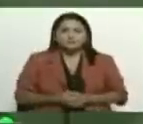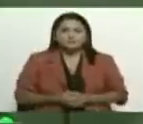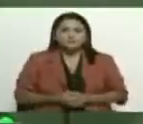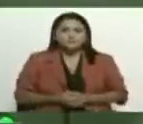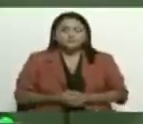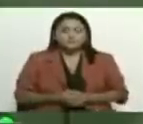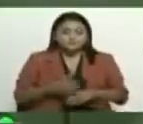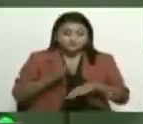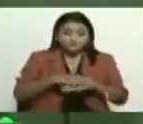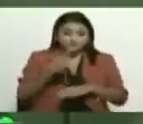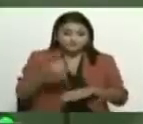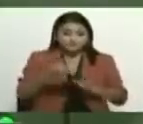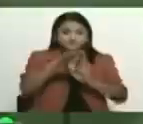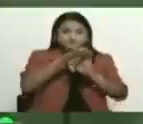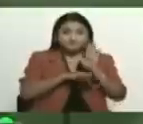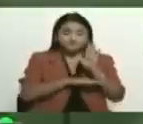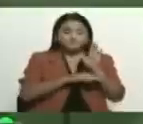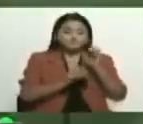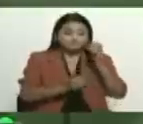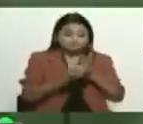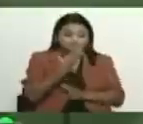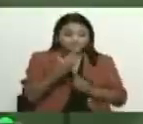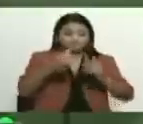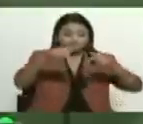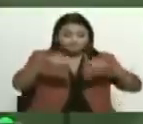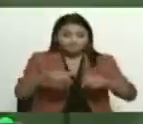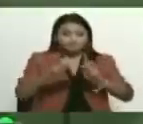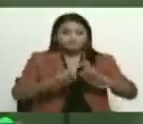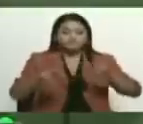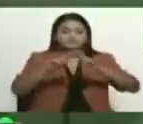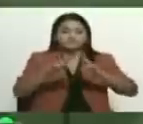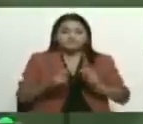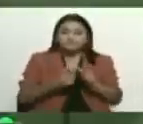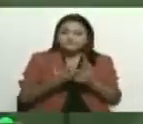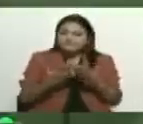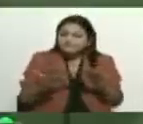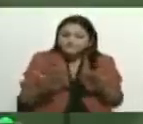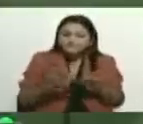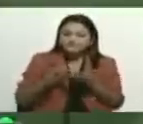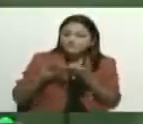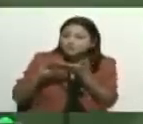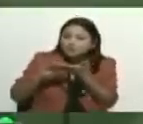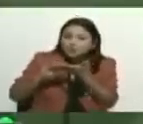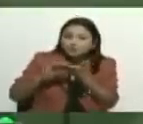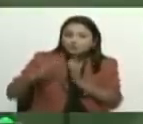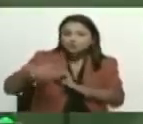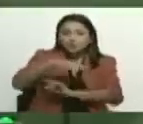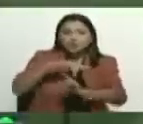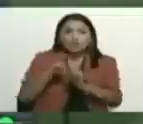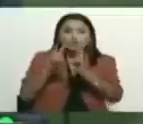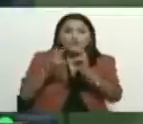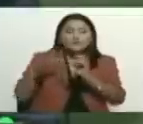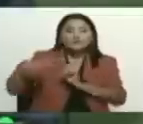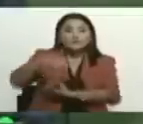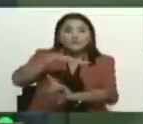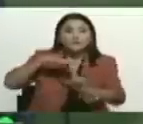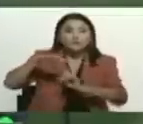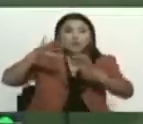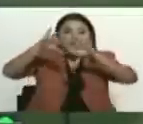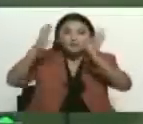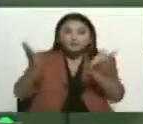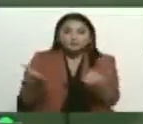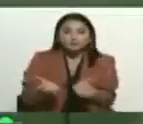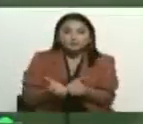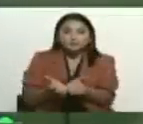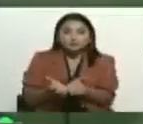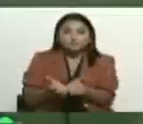Carta Fundacional de esta organización. La solución a los nuevos y complejos desafíos que enfrenta hoy la humanidad no